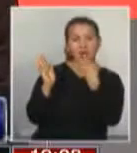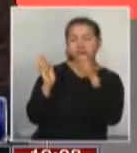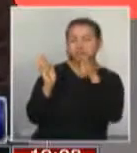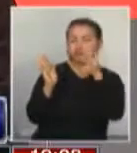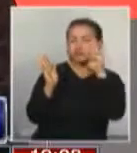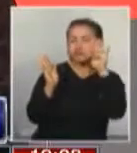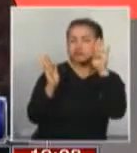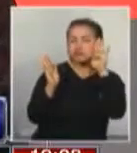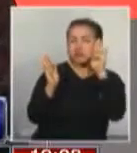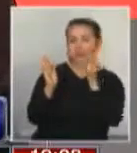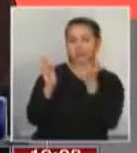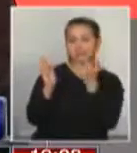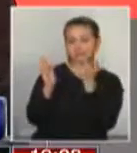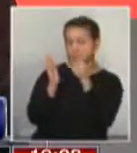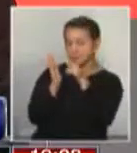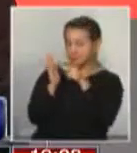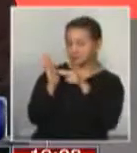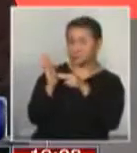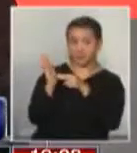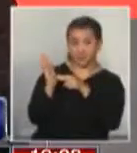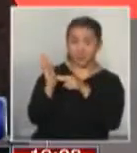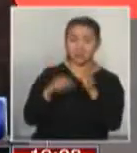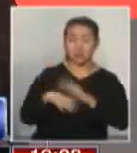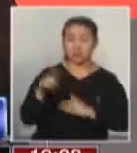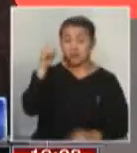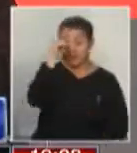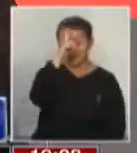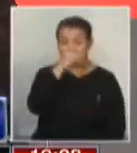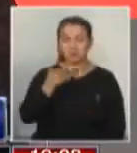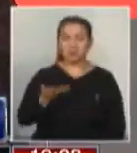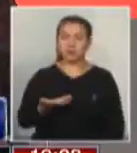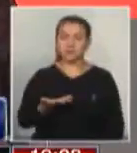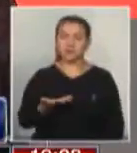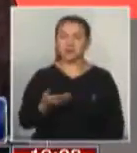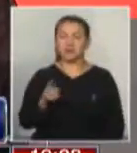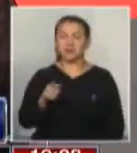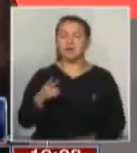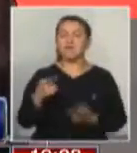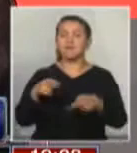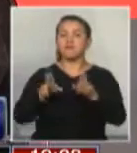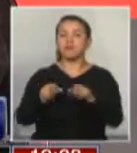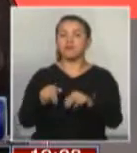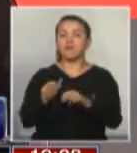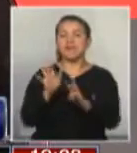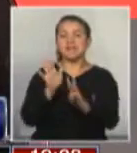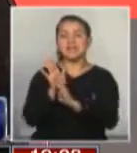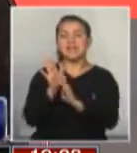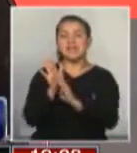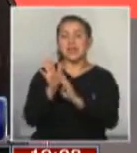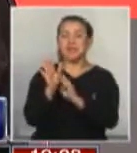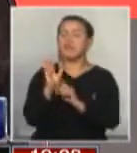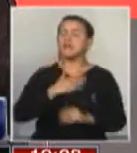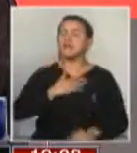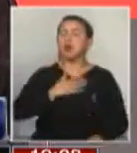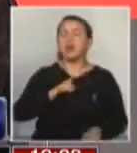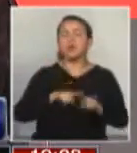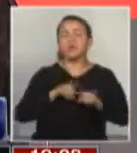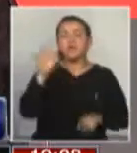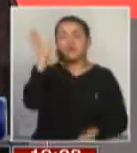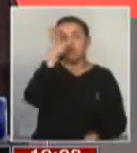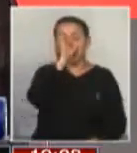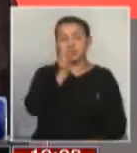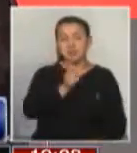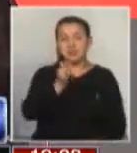extremadamente sencilla y lo que es complejo es esta reconstitución identitaria esta búsqueda siempre